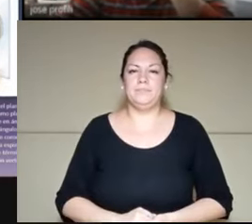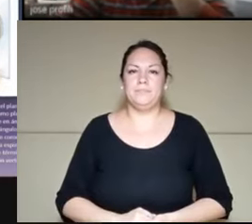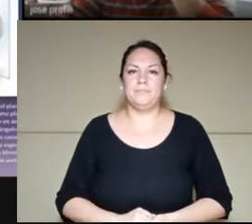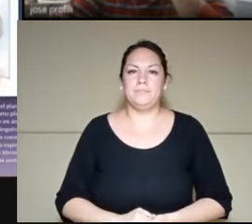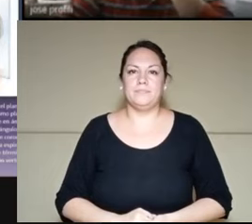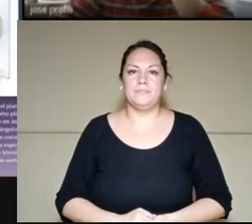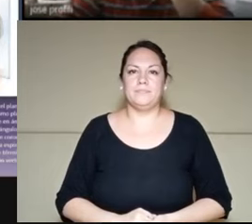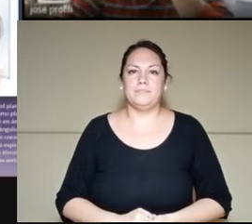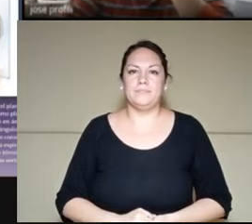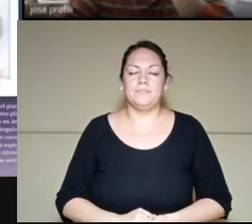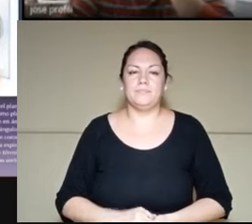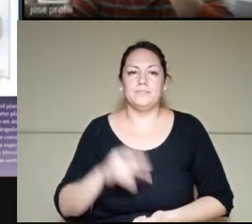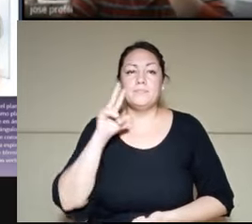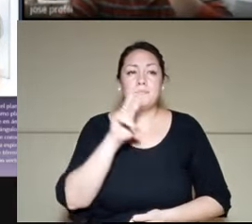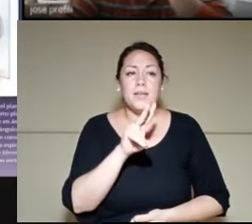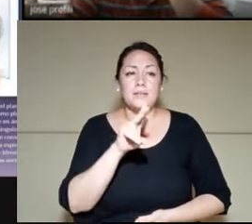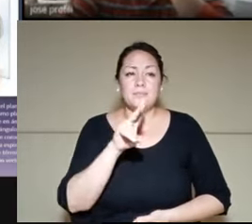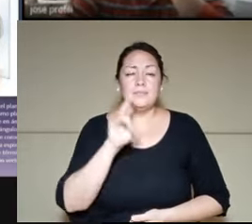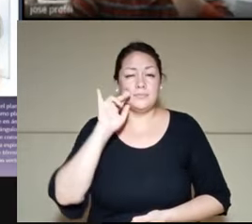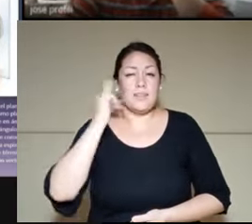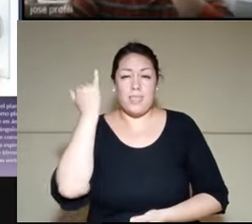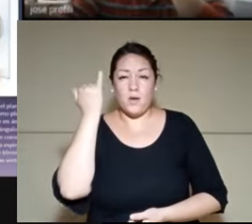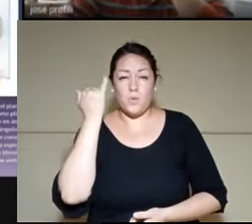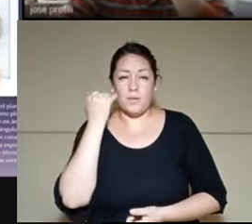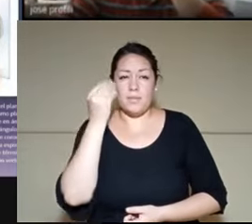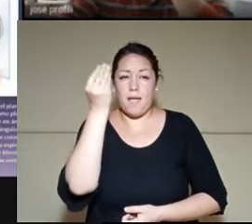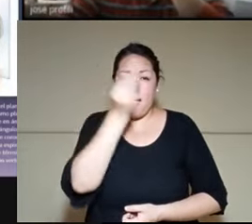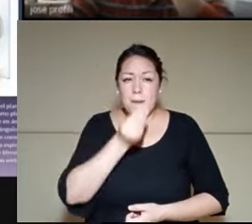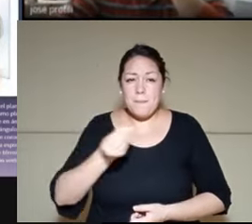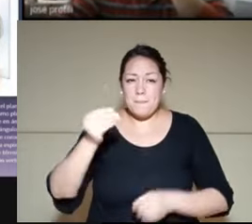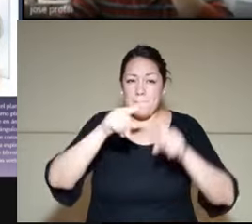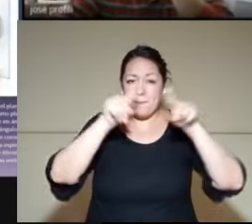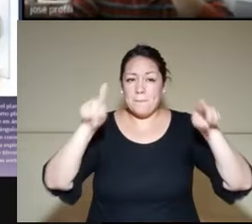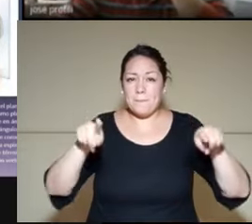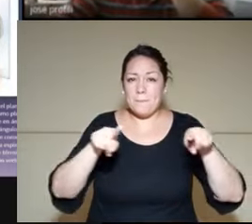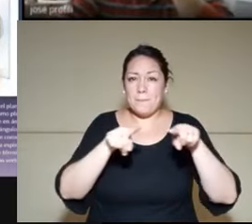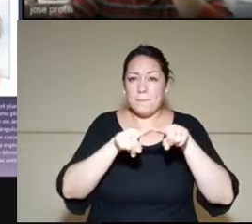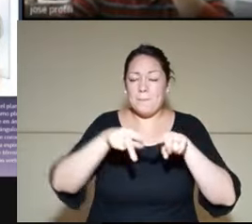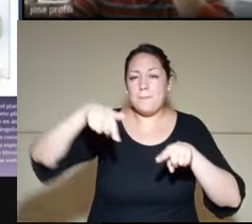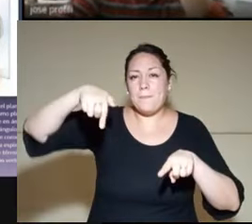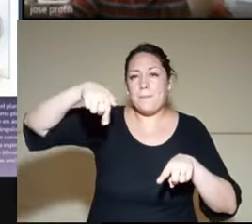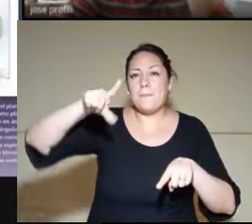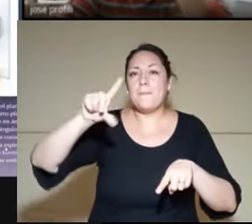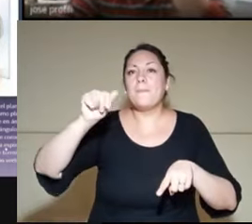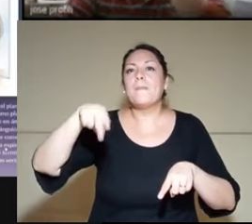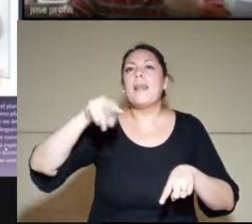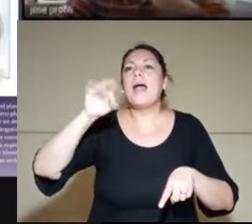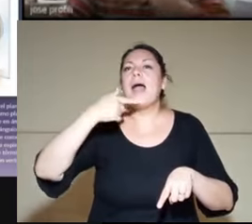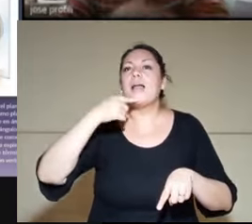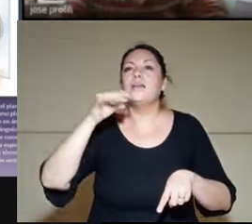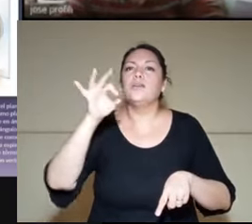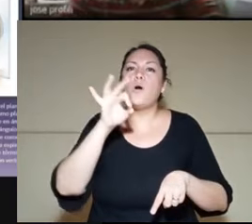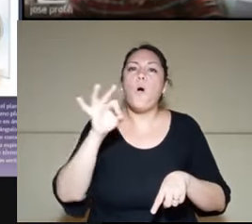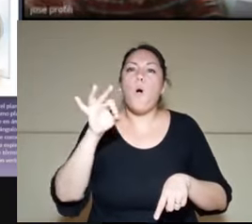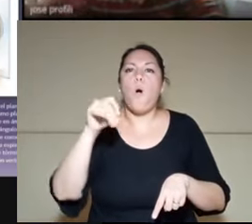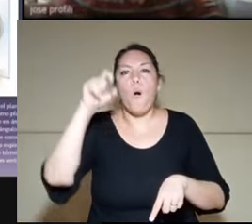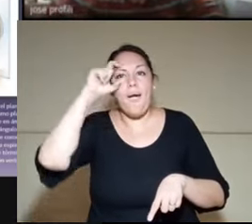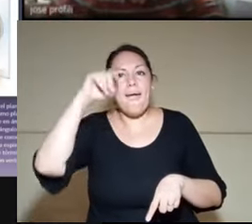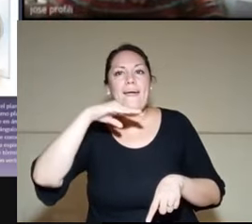izquierdo. ¿Lo ven? Ahí tienen los tres planos ¿sí? anatómicos en cómo se